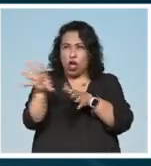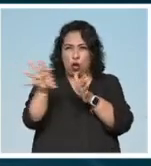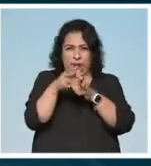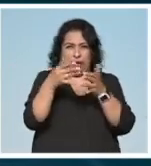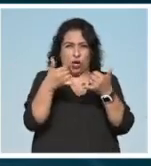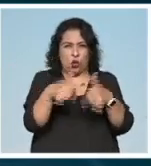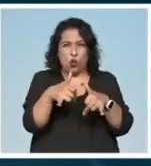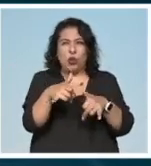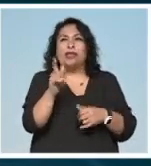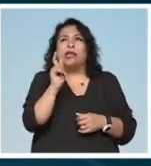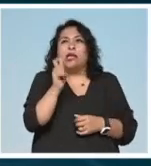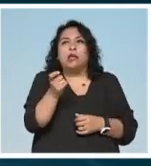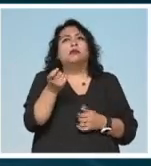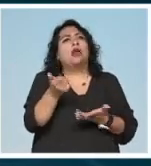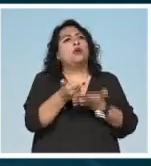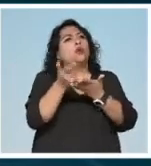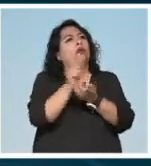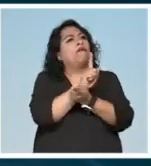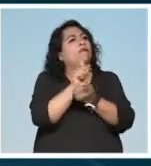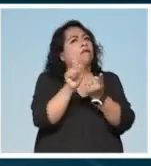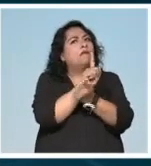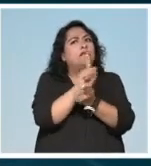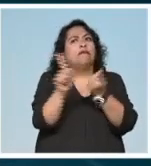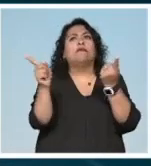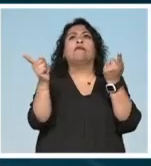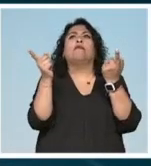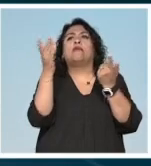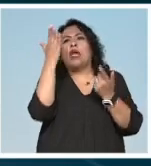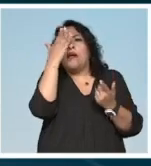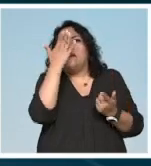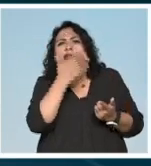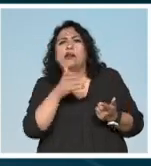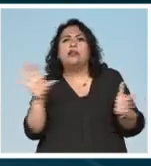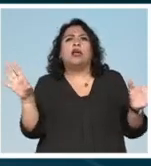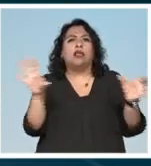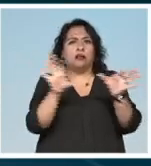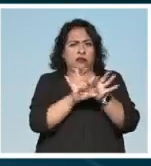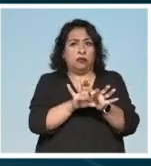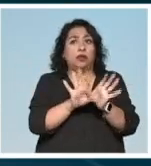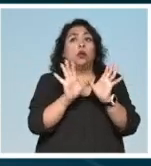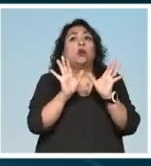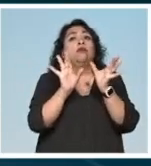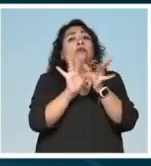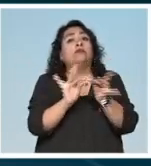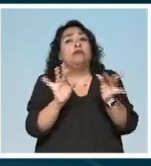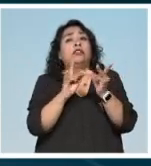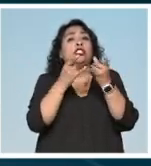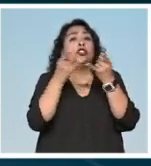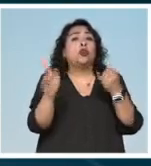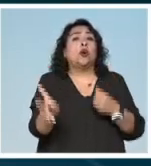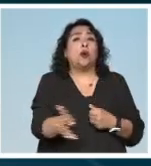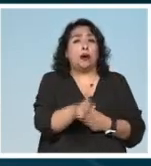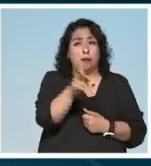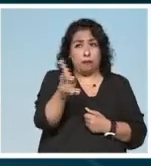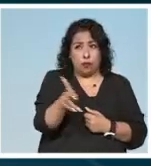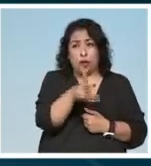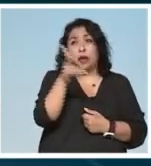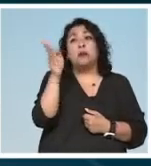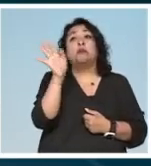juguete es un instrumento de socialización, de práctica de habilidades y vínculos, un relato de la historia de los pueblos,